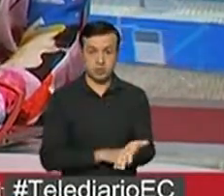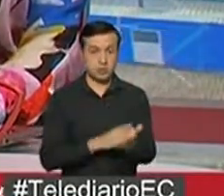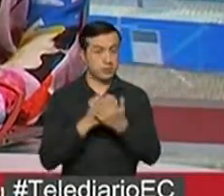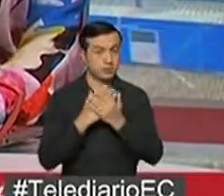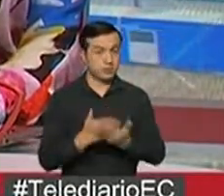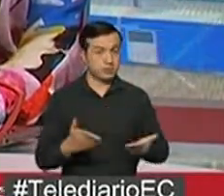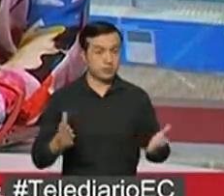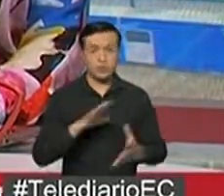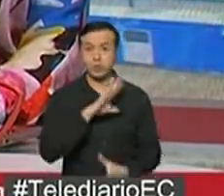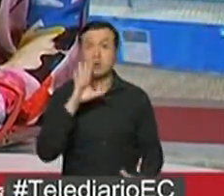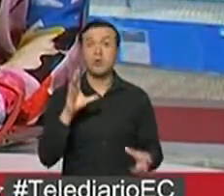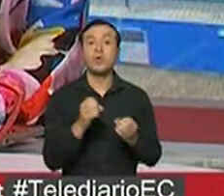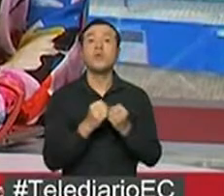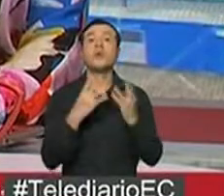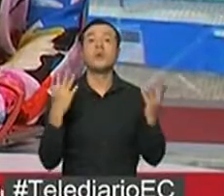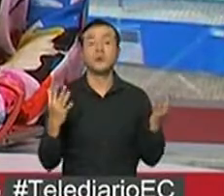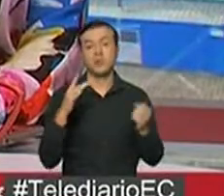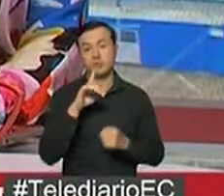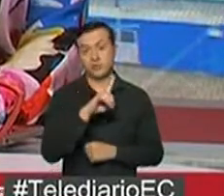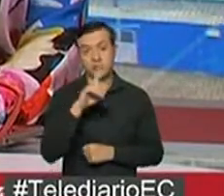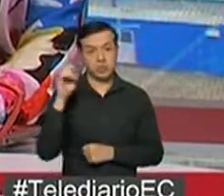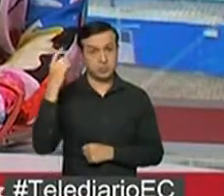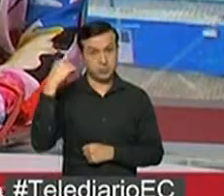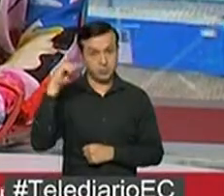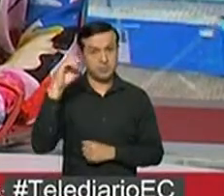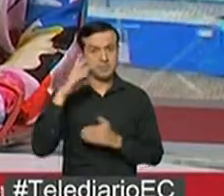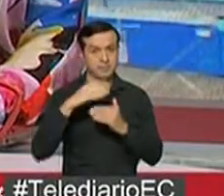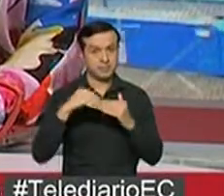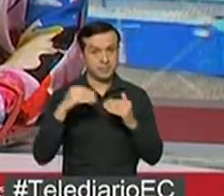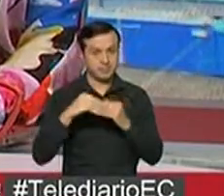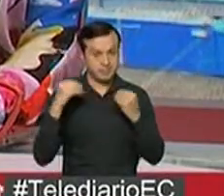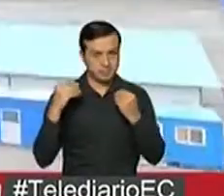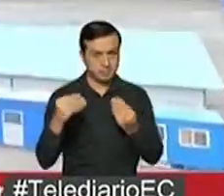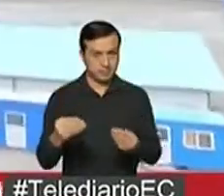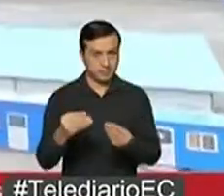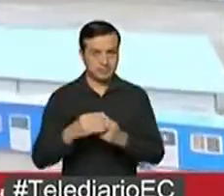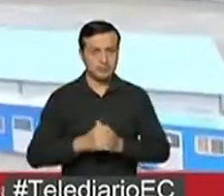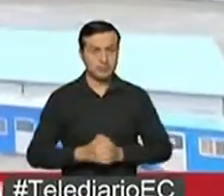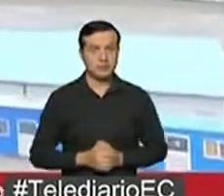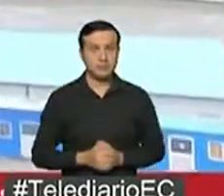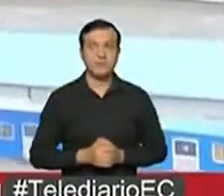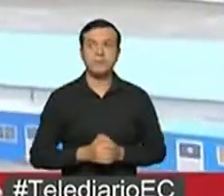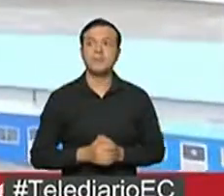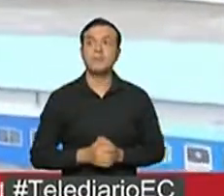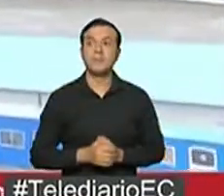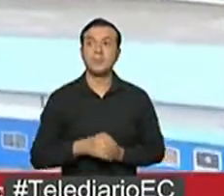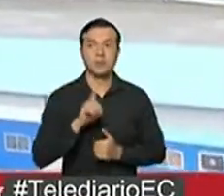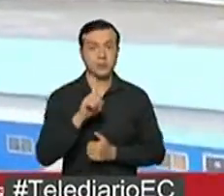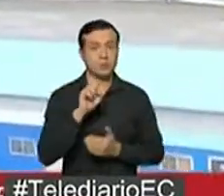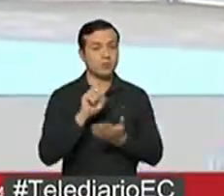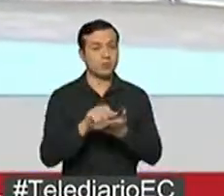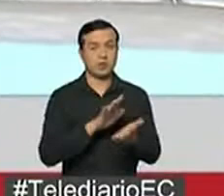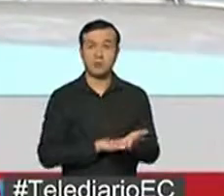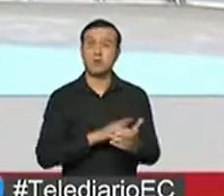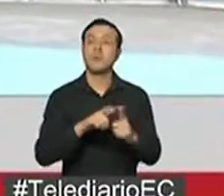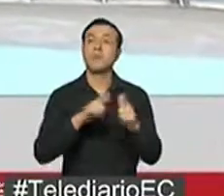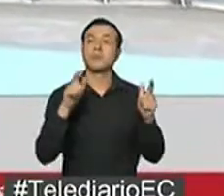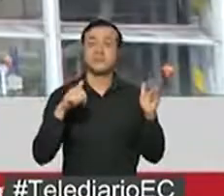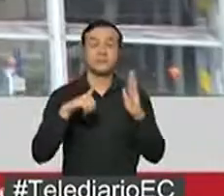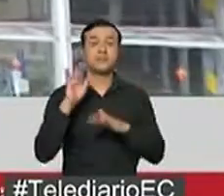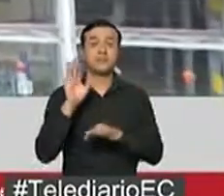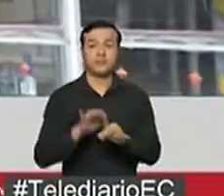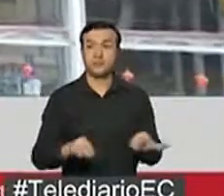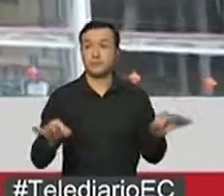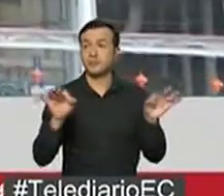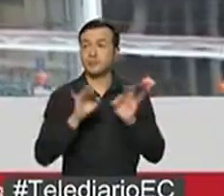en total se adjudicaron 100 millones de dólares las operaciones de uno de los proyectos mineros más importantes de arranco